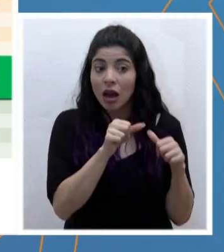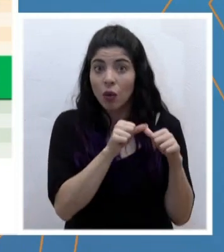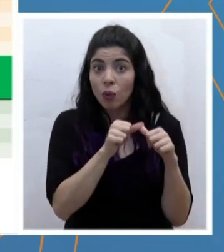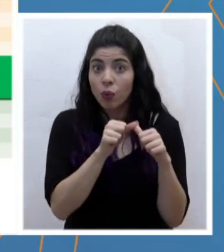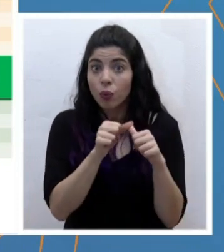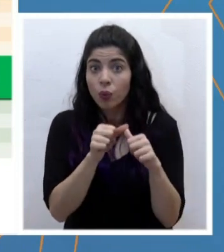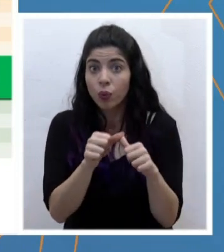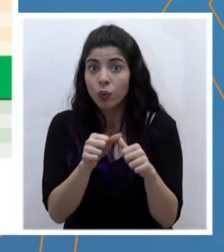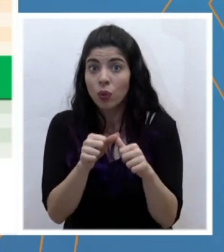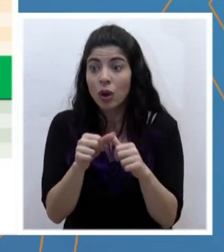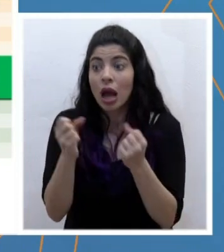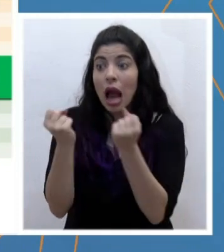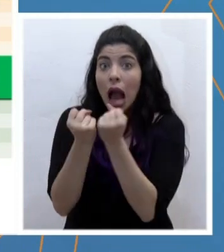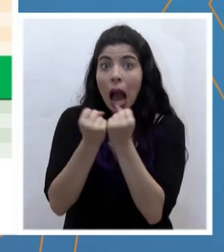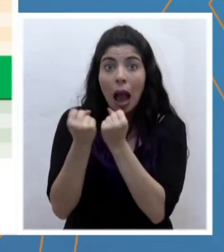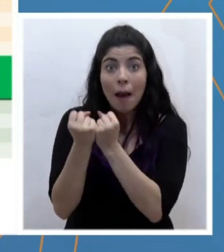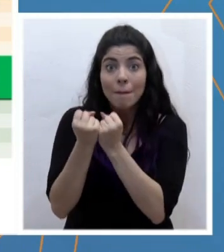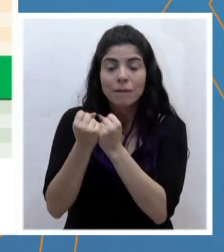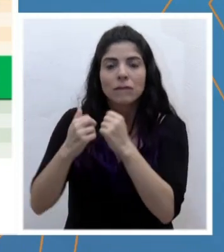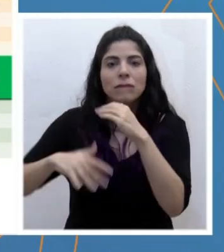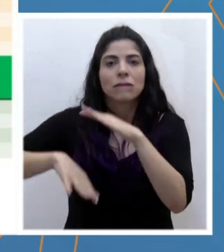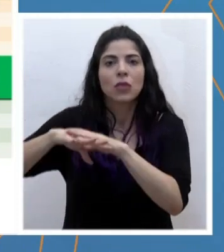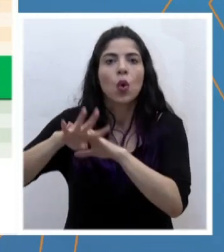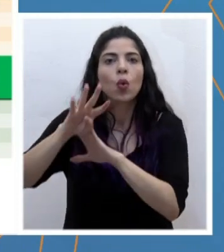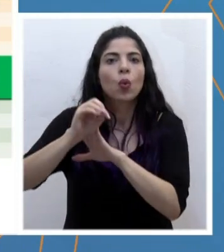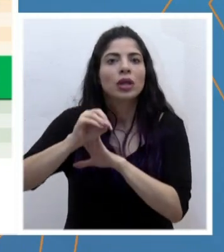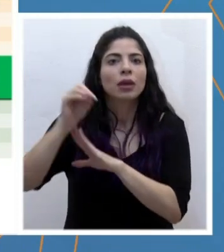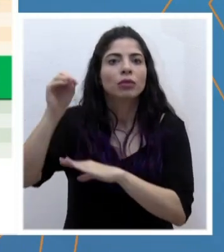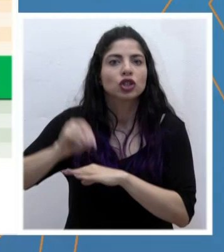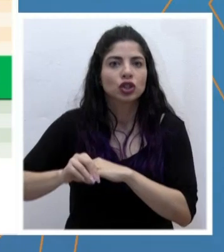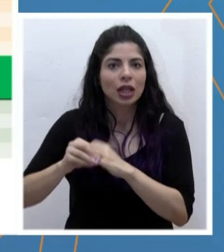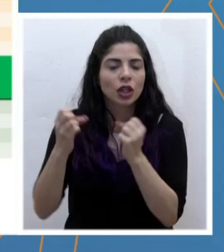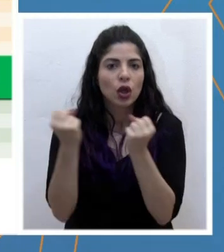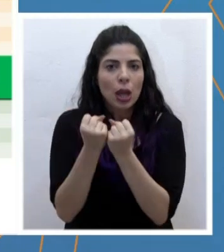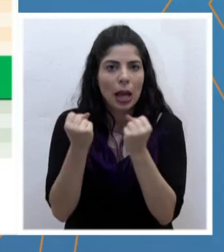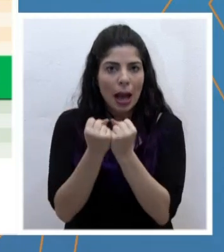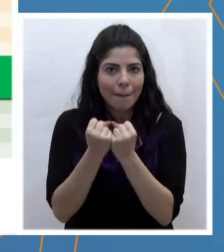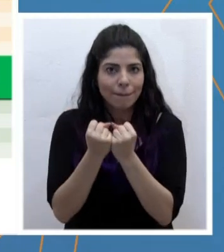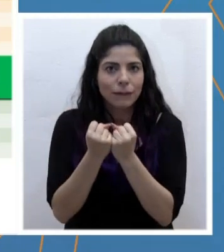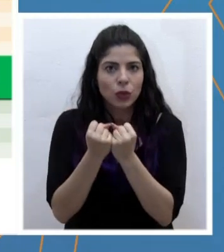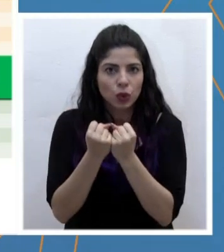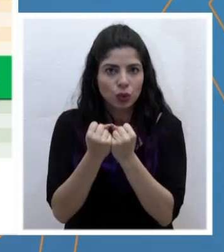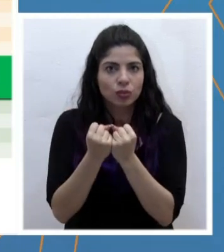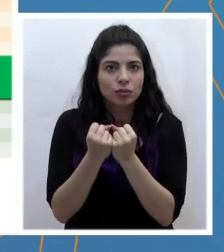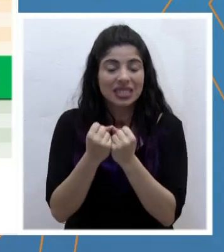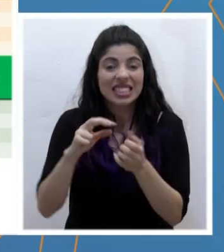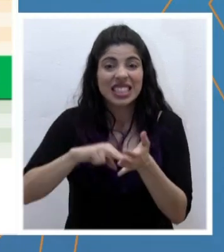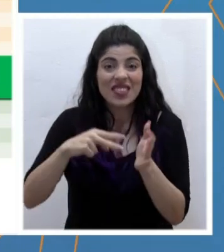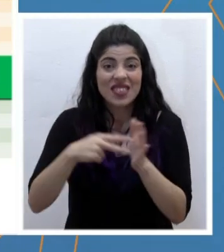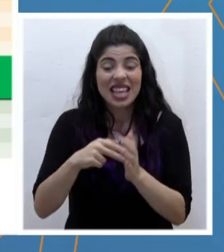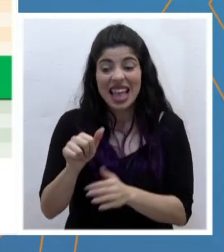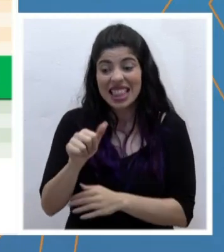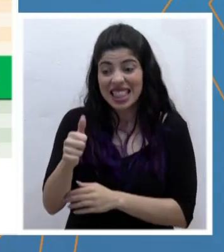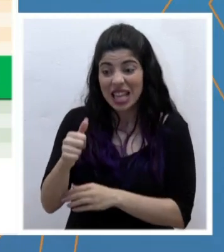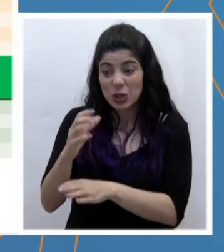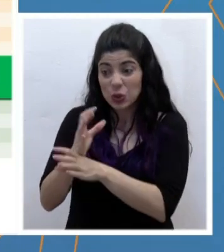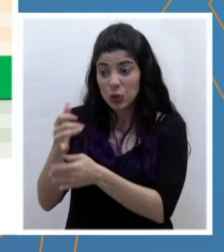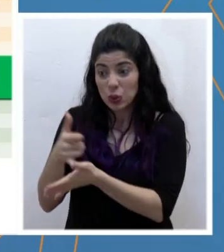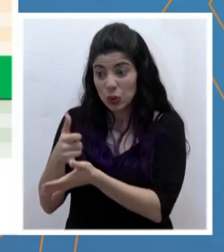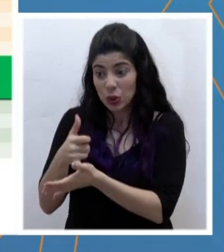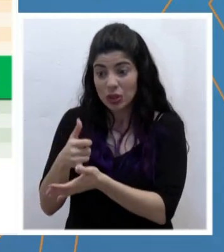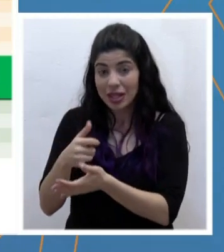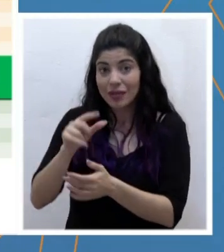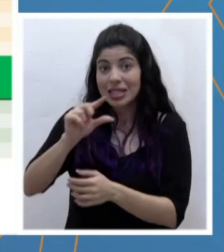mantenemos una capacidad que llegaríamos a un 40% de la ocupación significativa de 10 pacientes en la UCI en la